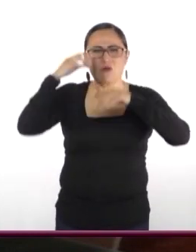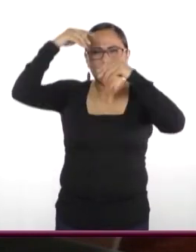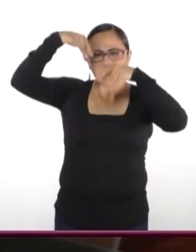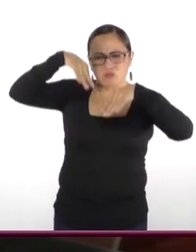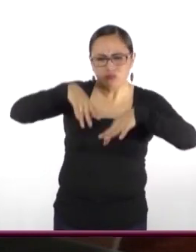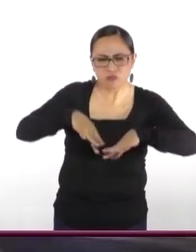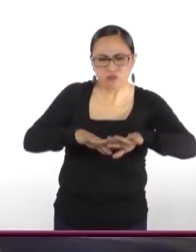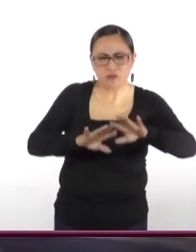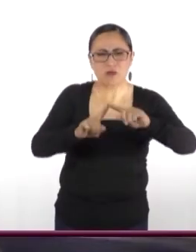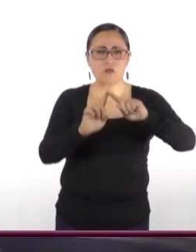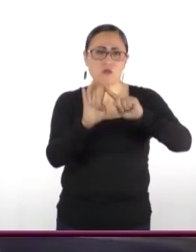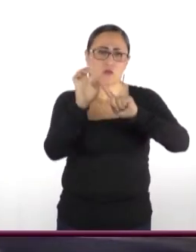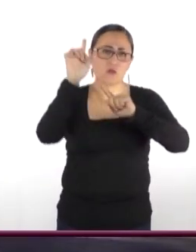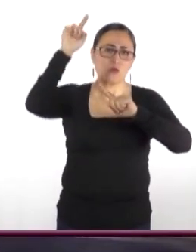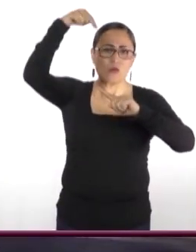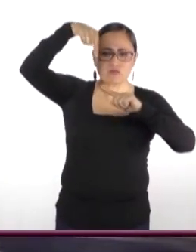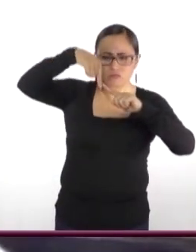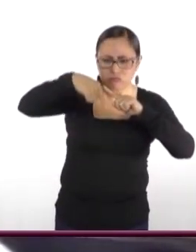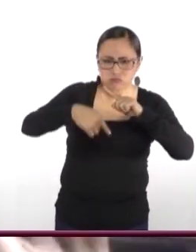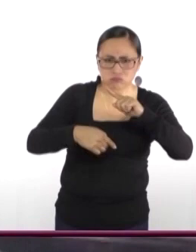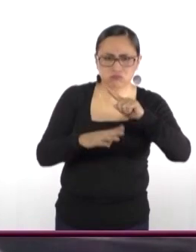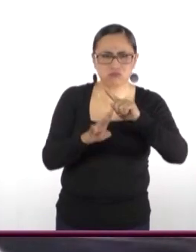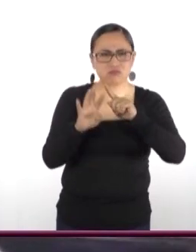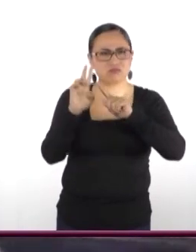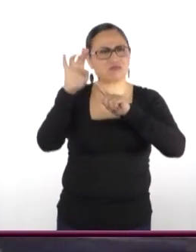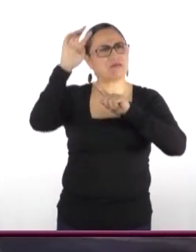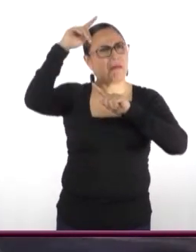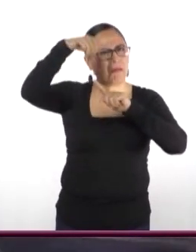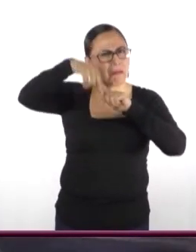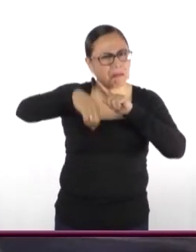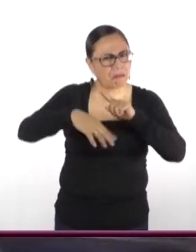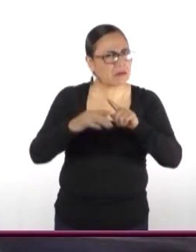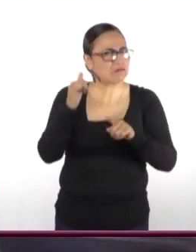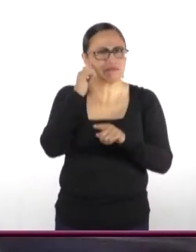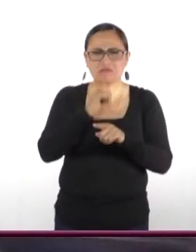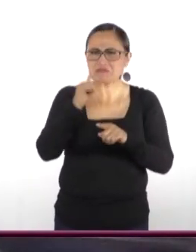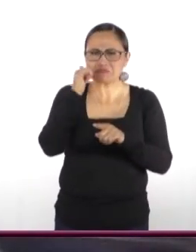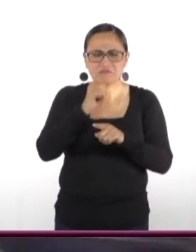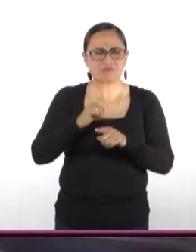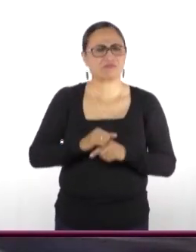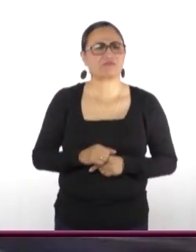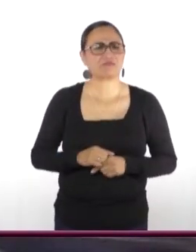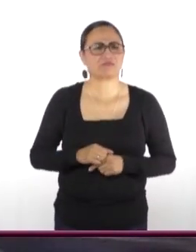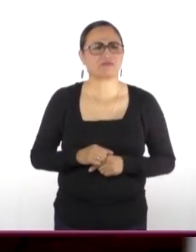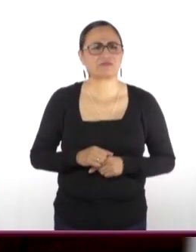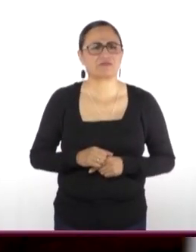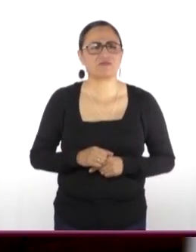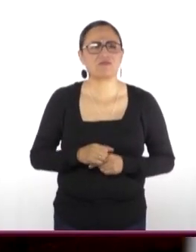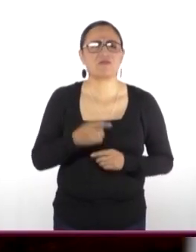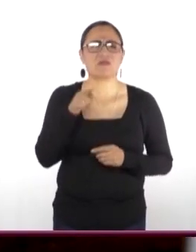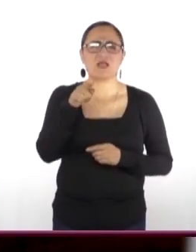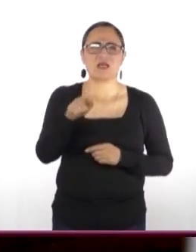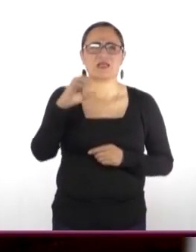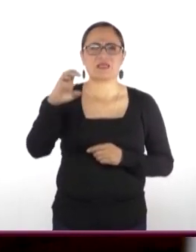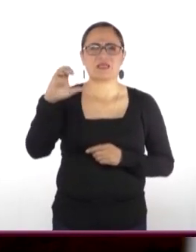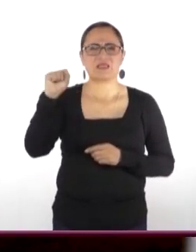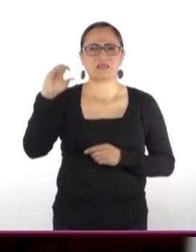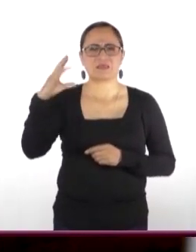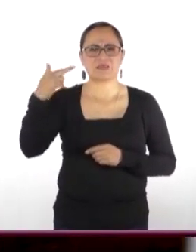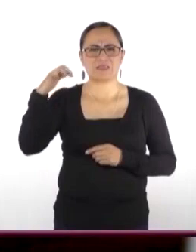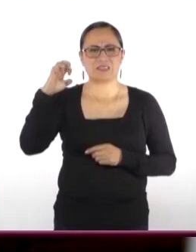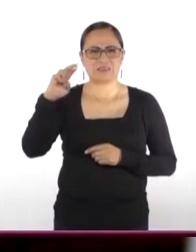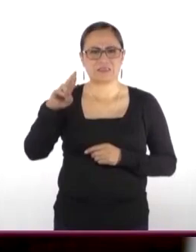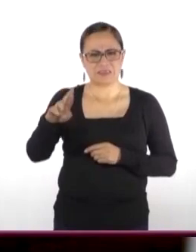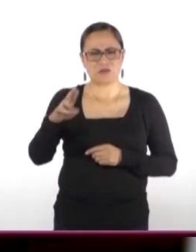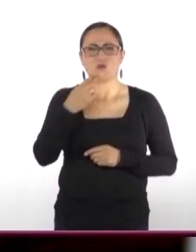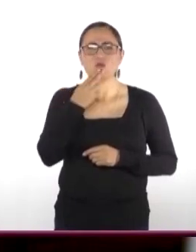de que cae y vuelve a subir, digamos, en estas imágenes imposibles bidimensionales. Wow. Podría decirse que sí se utiliza,